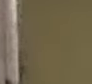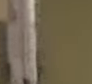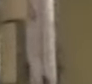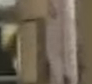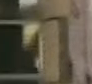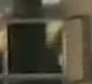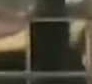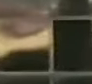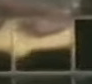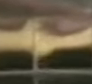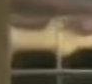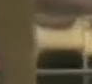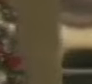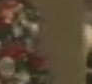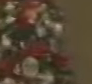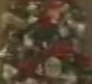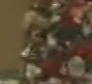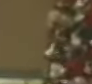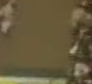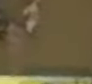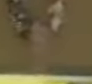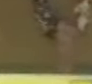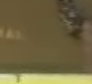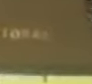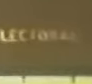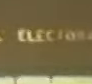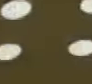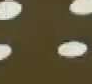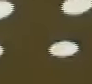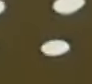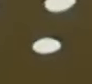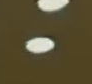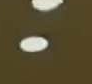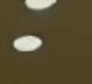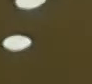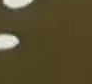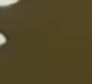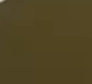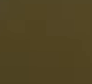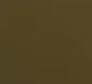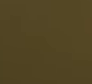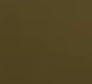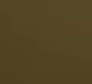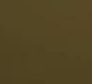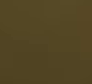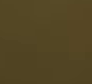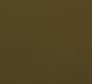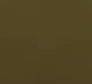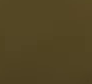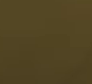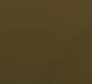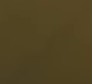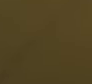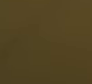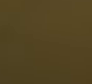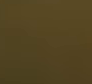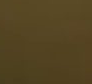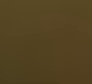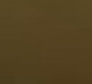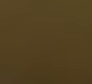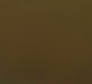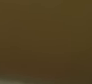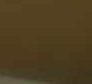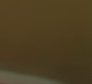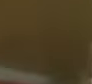así como la voluntad del pueblo se traduce en importantes resultados para la diplomacia